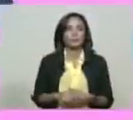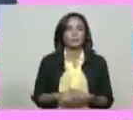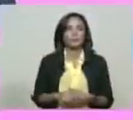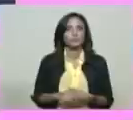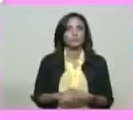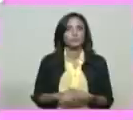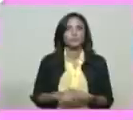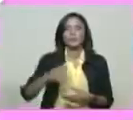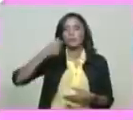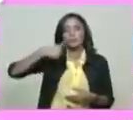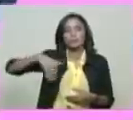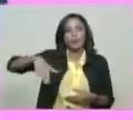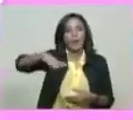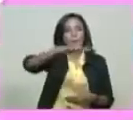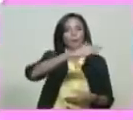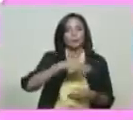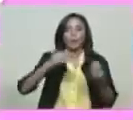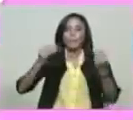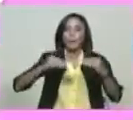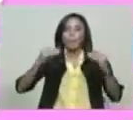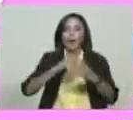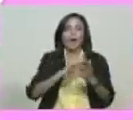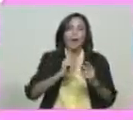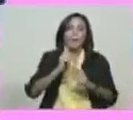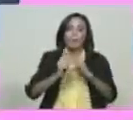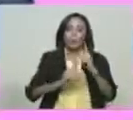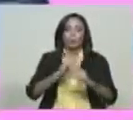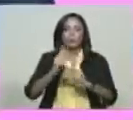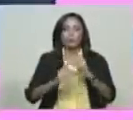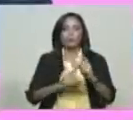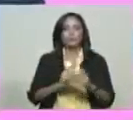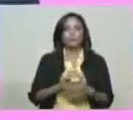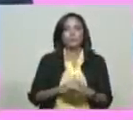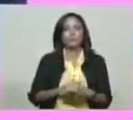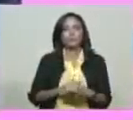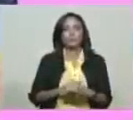de expansión de las fuerzas productivas, creación de riqueza,